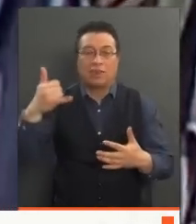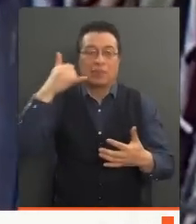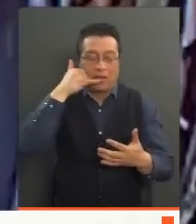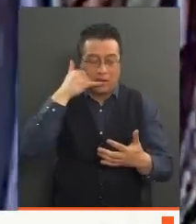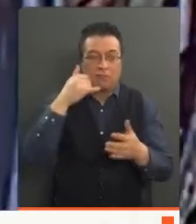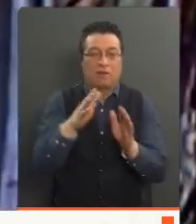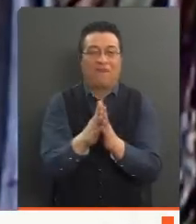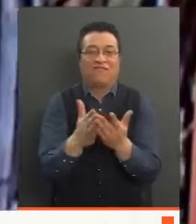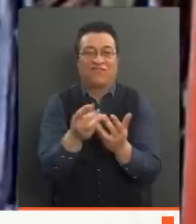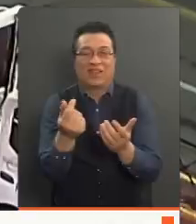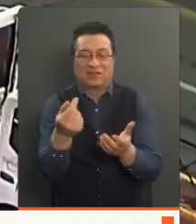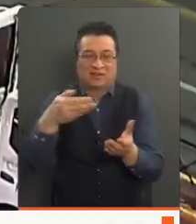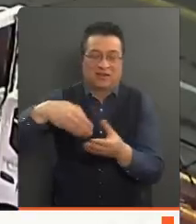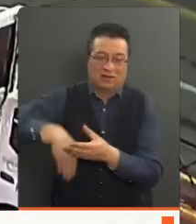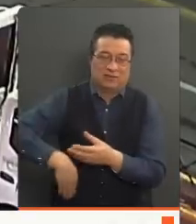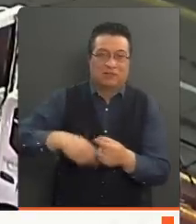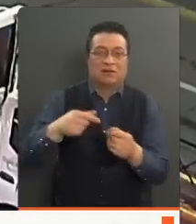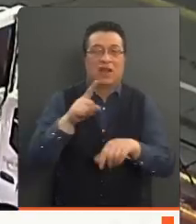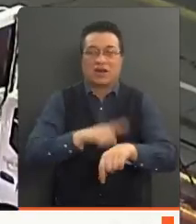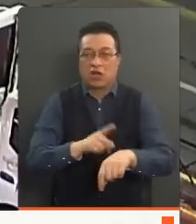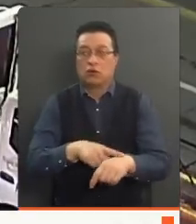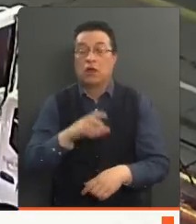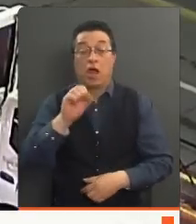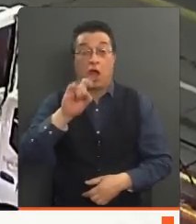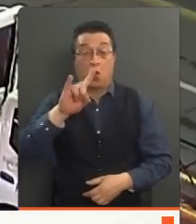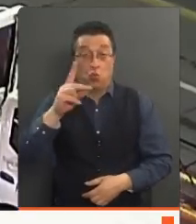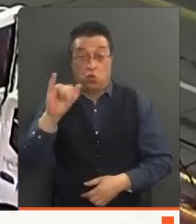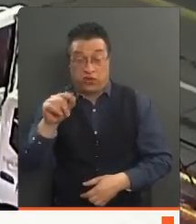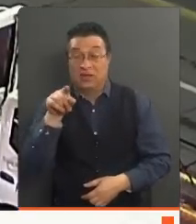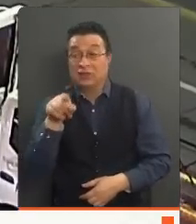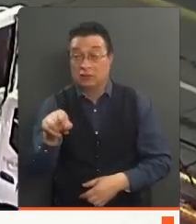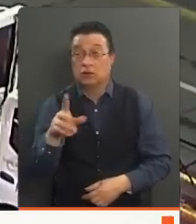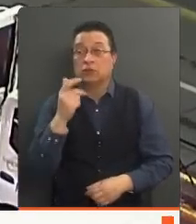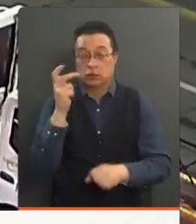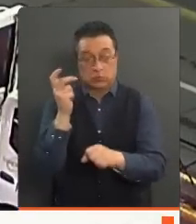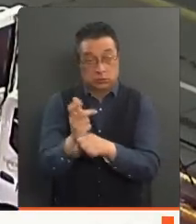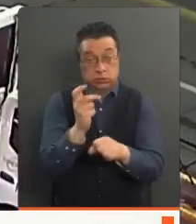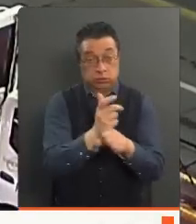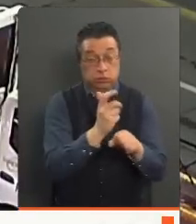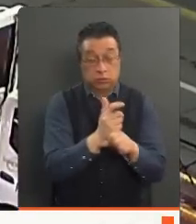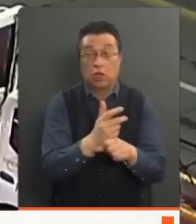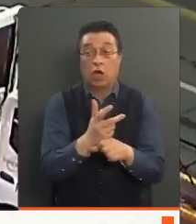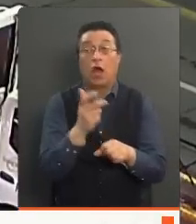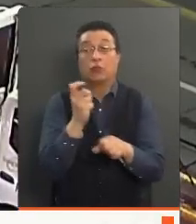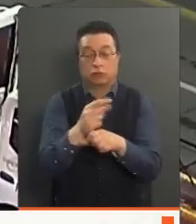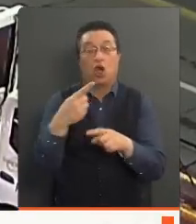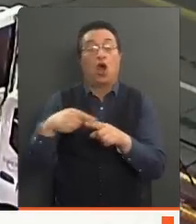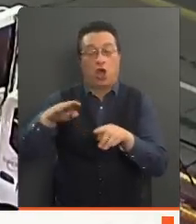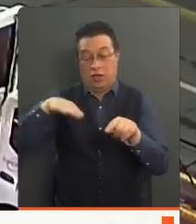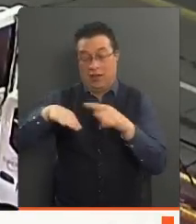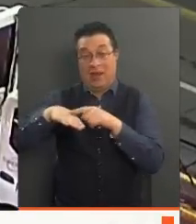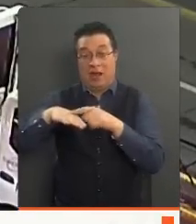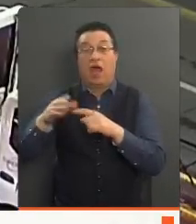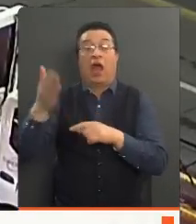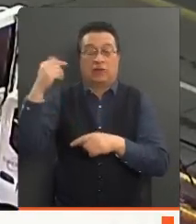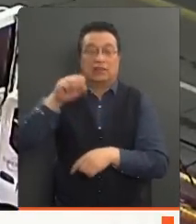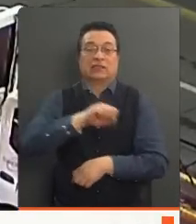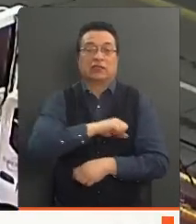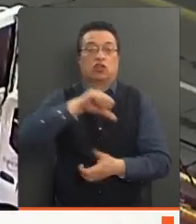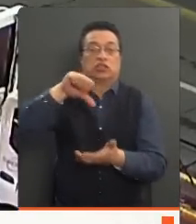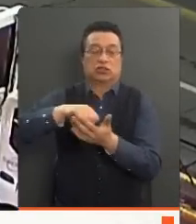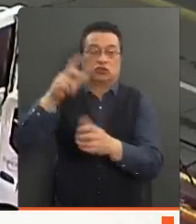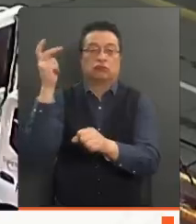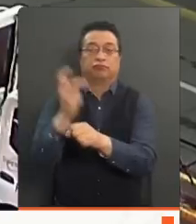Billetera, reloj. El Audi que usaron en esta seguidilla de asaltos lo habían robado en otra encerrona en Santiago Centro.